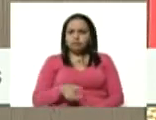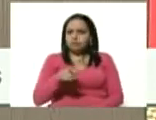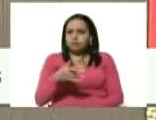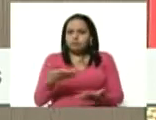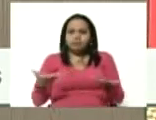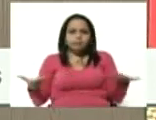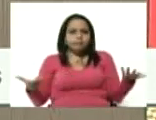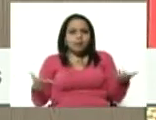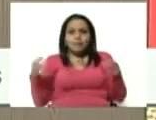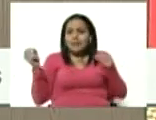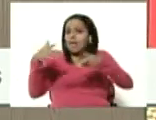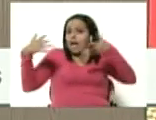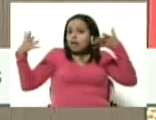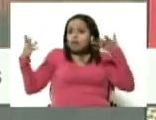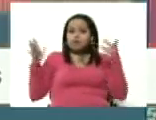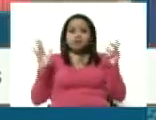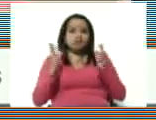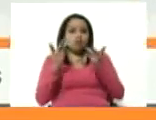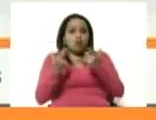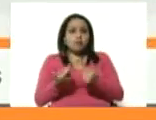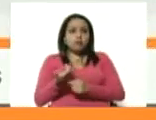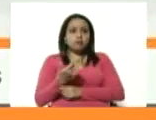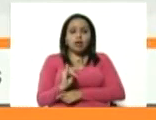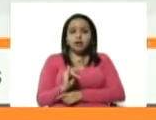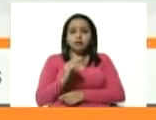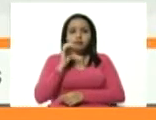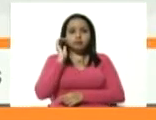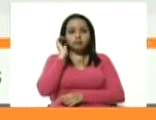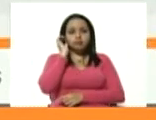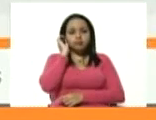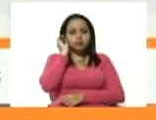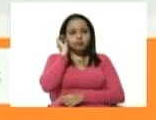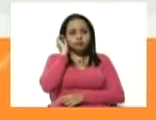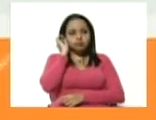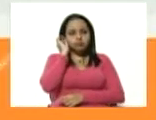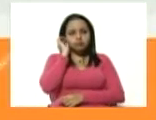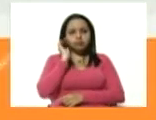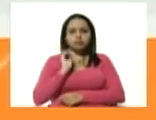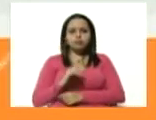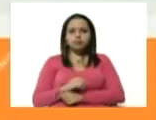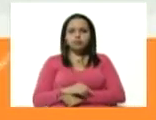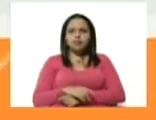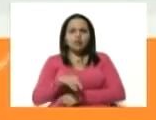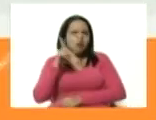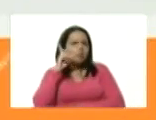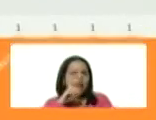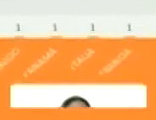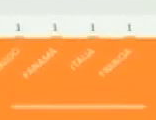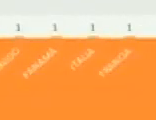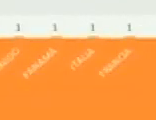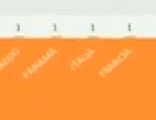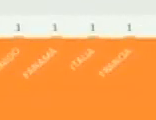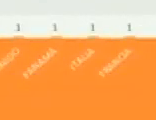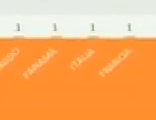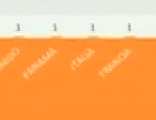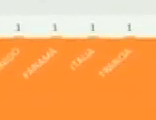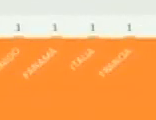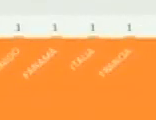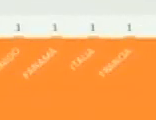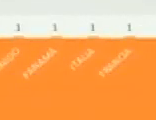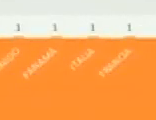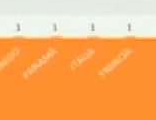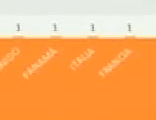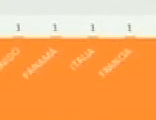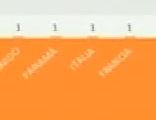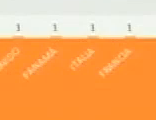es realmente un milagro numérico lo que está ocurriendo acá. Es una ilusión estadística, por decirlo de alguna manera,